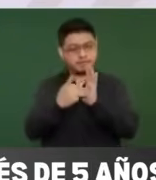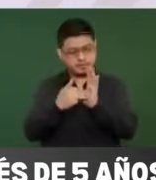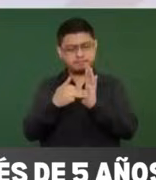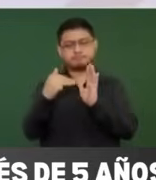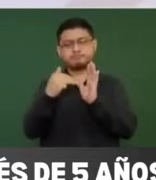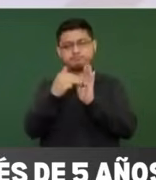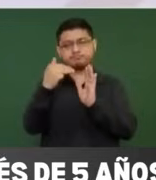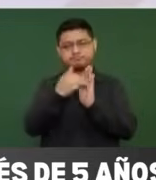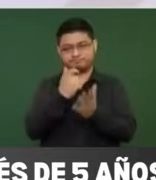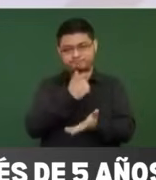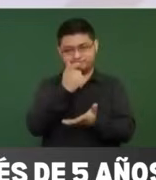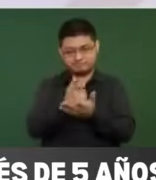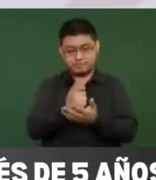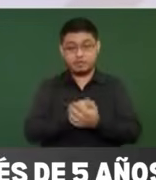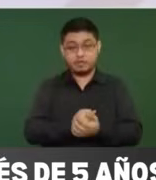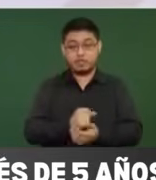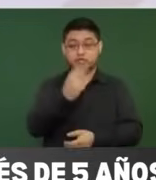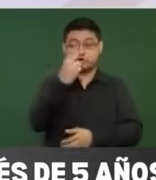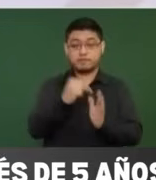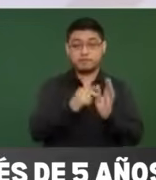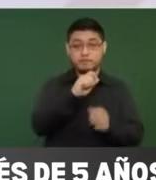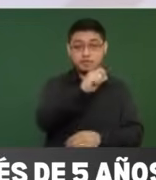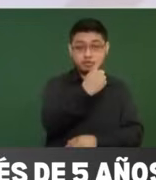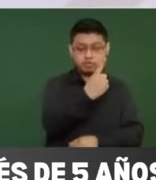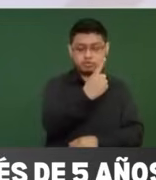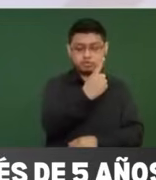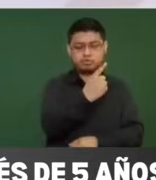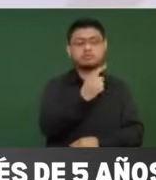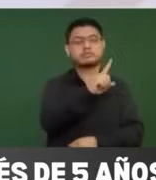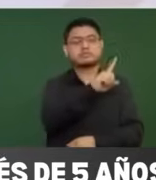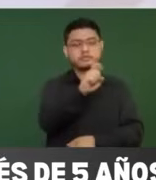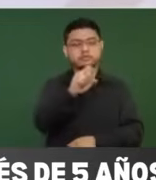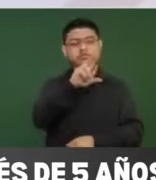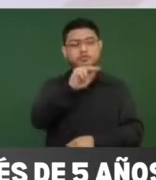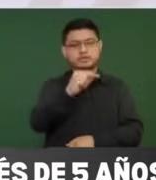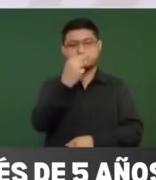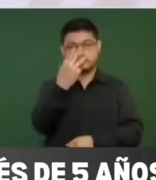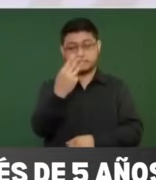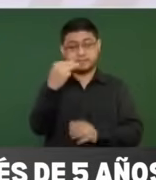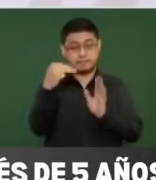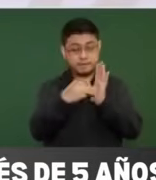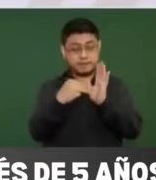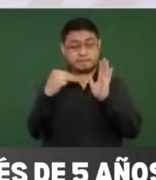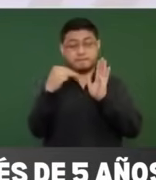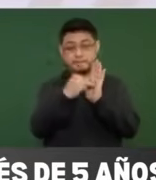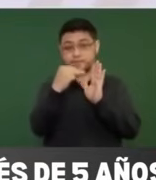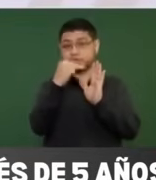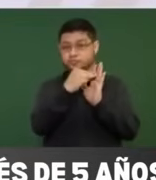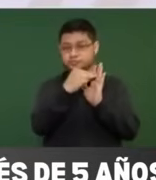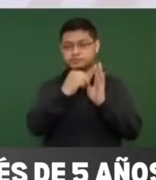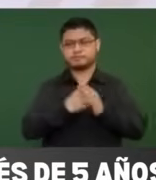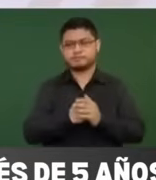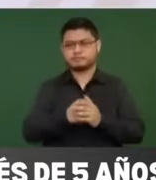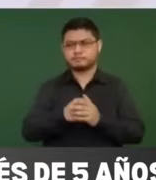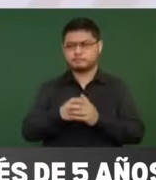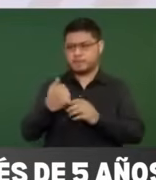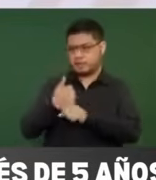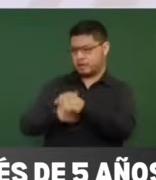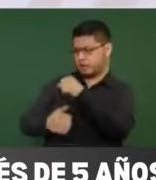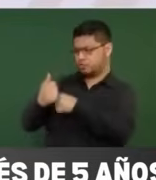en 2021 de 183 mil millones y el año pasado